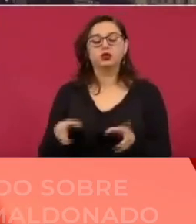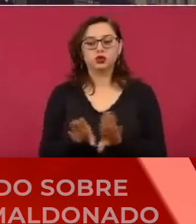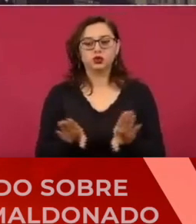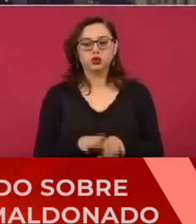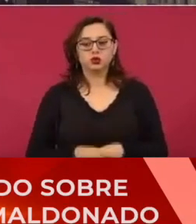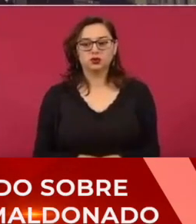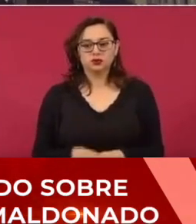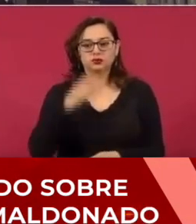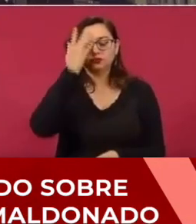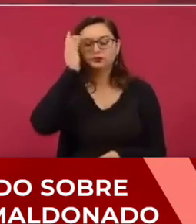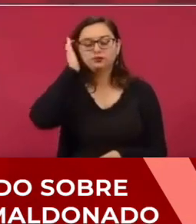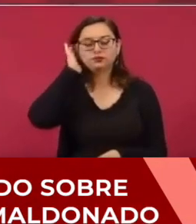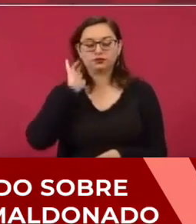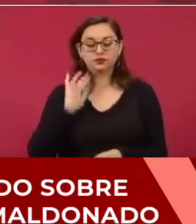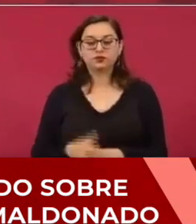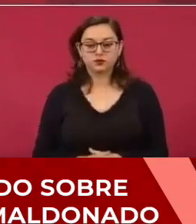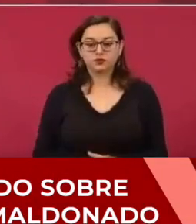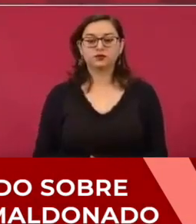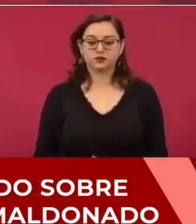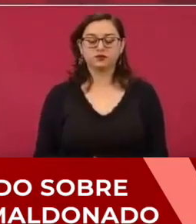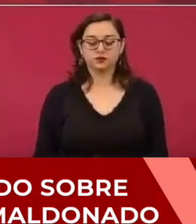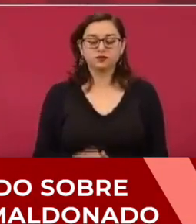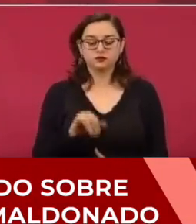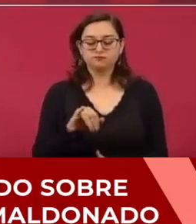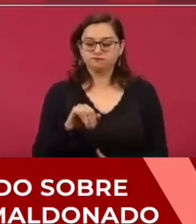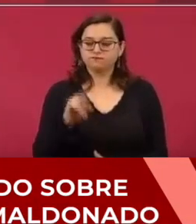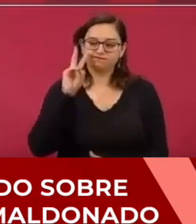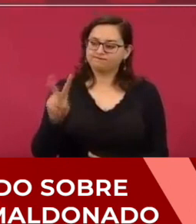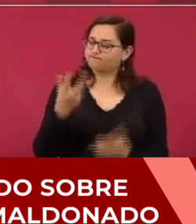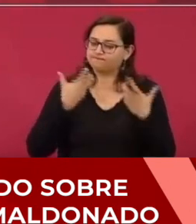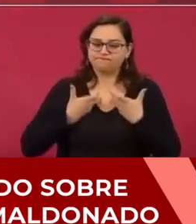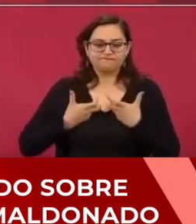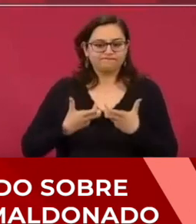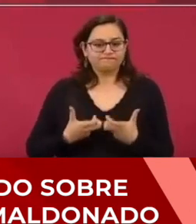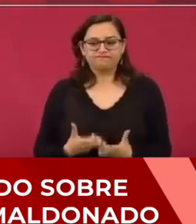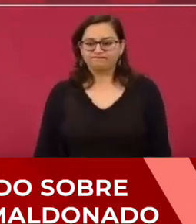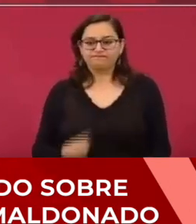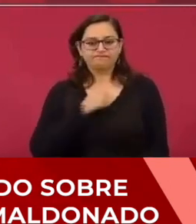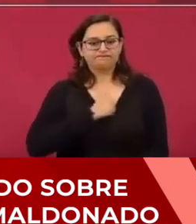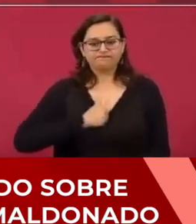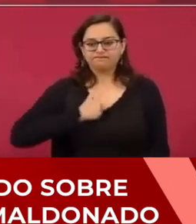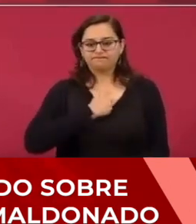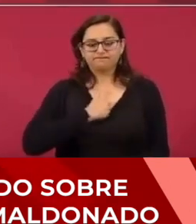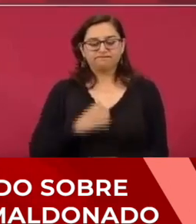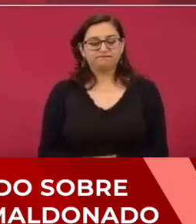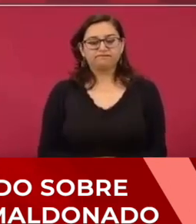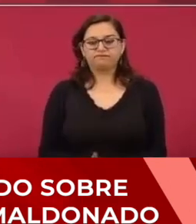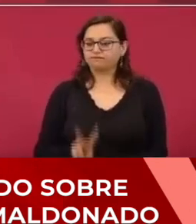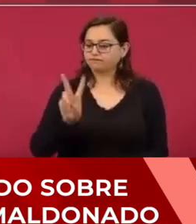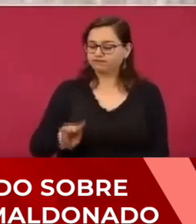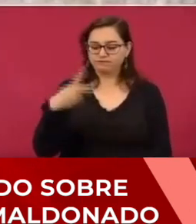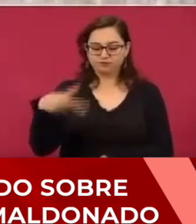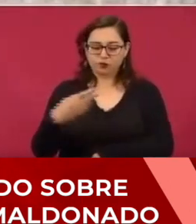Es muy lamentable lo que sucedió con la compañera. Pues nuestro pésame a los